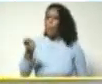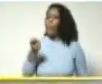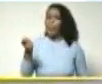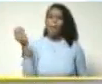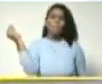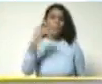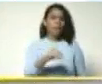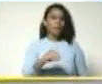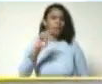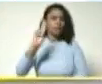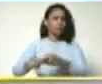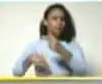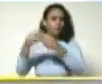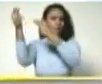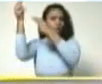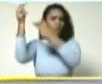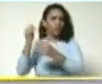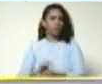más